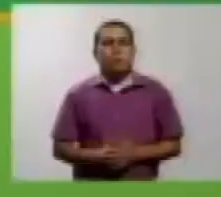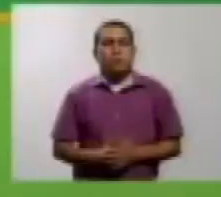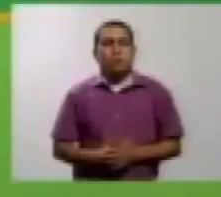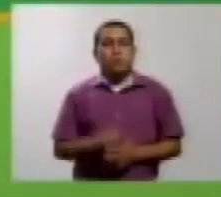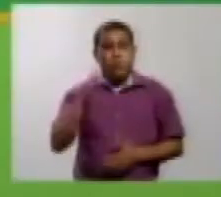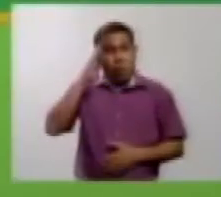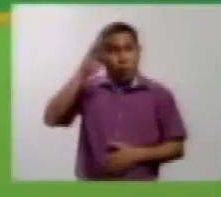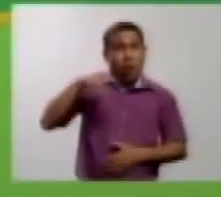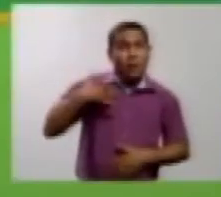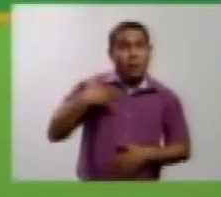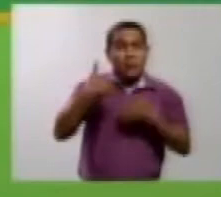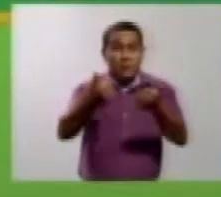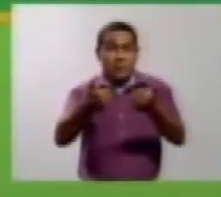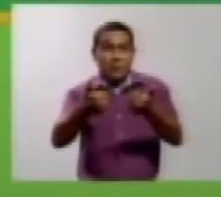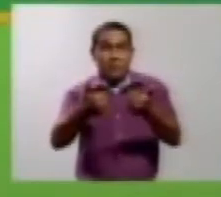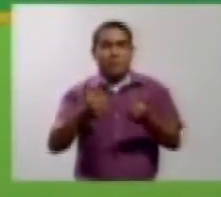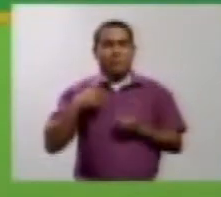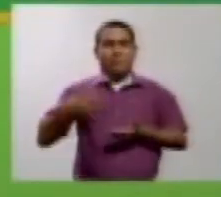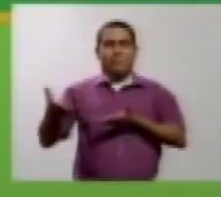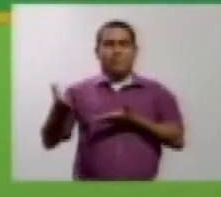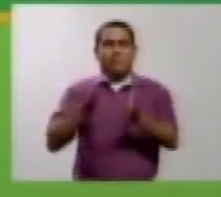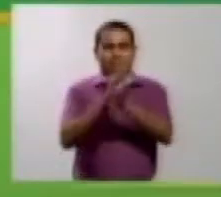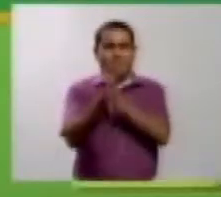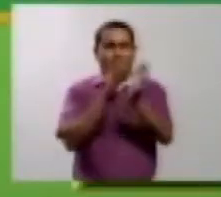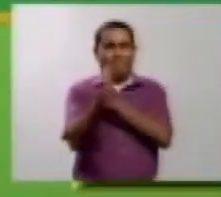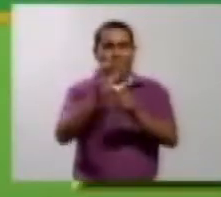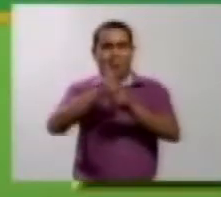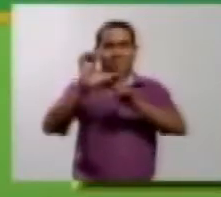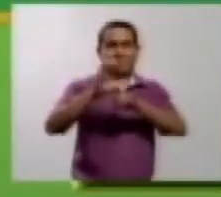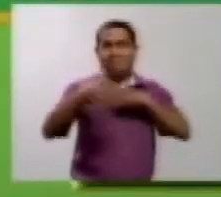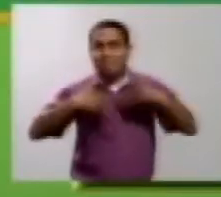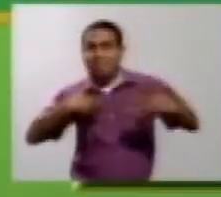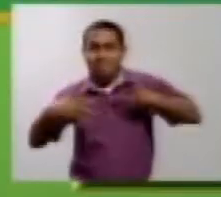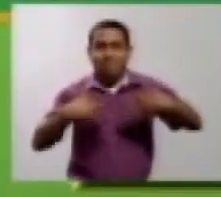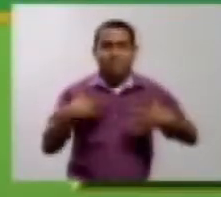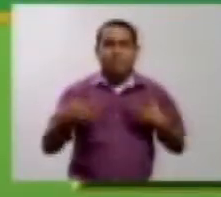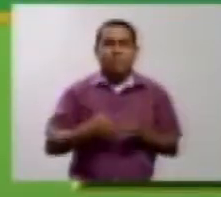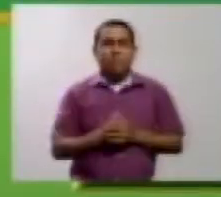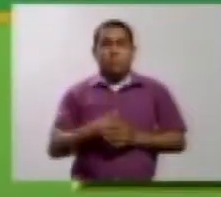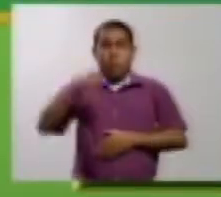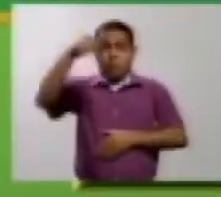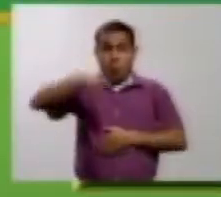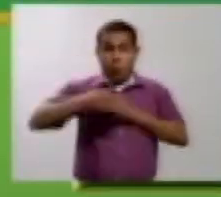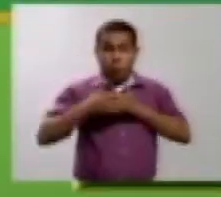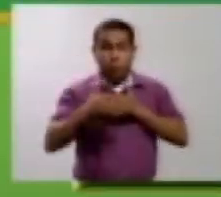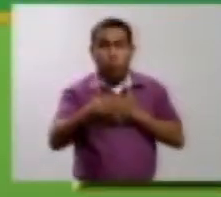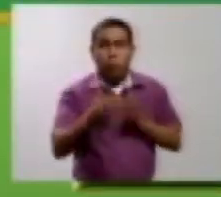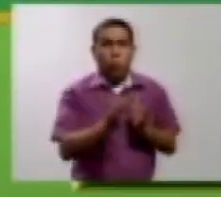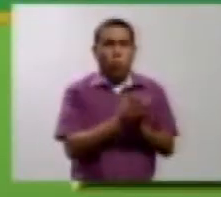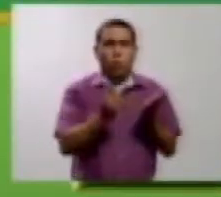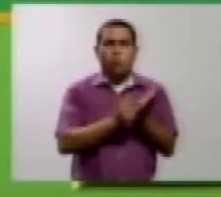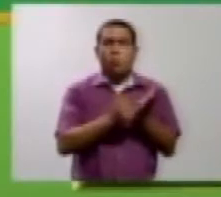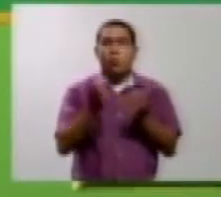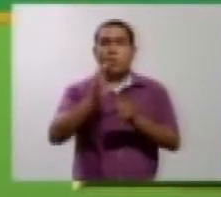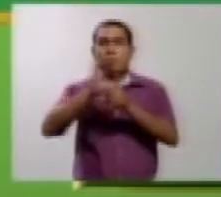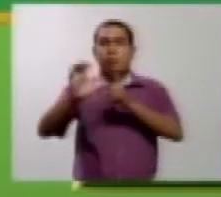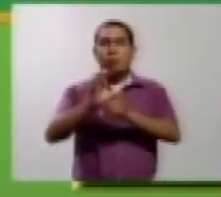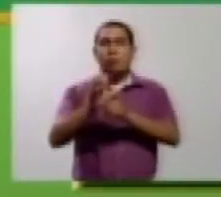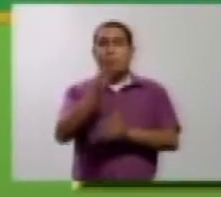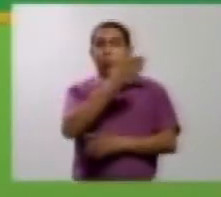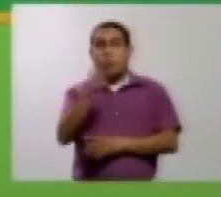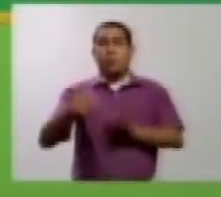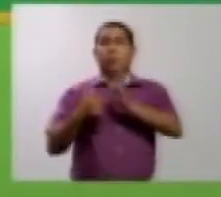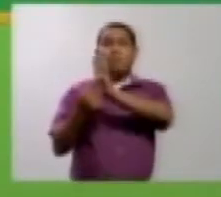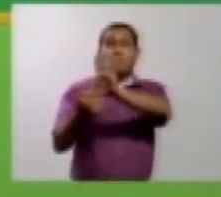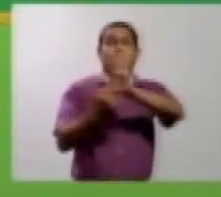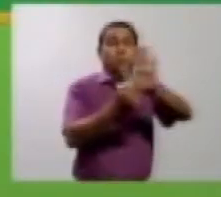Hola, ¿qué tal amigos? Aquí les tengo la mejor información del entretenimiento. Y a partir de hoy, la Agenda Cultural de Barranquilla se convierte en patrimonio